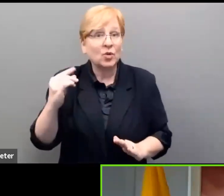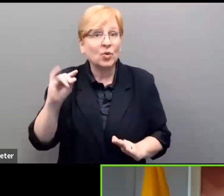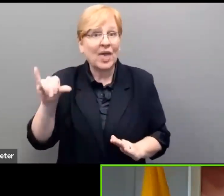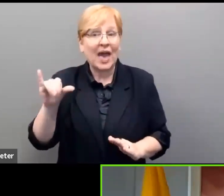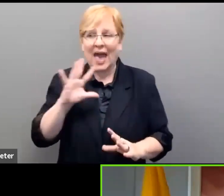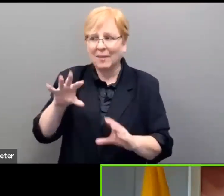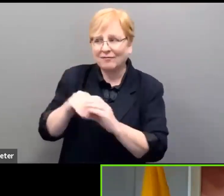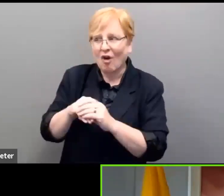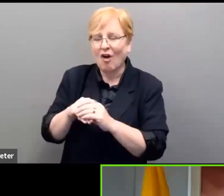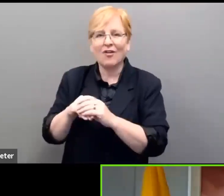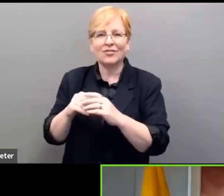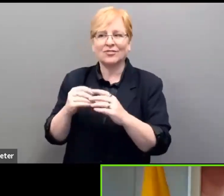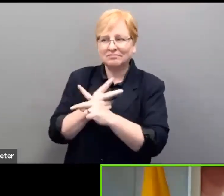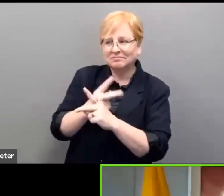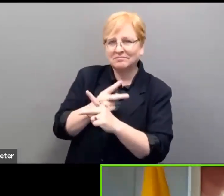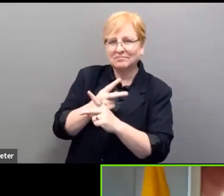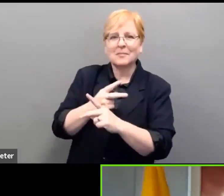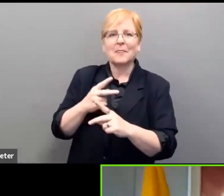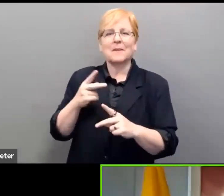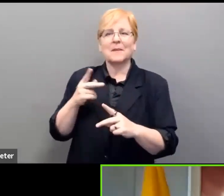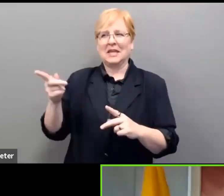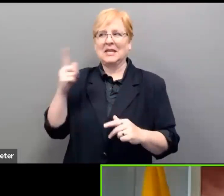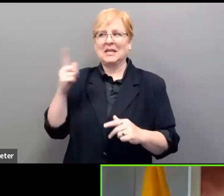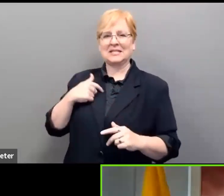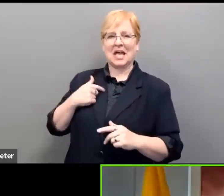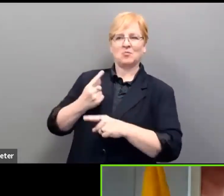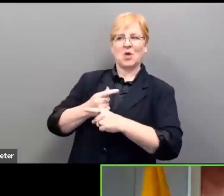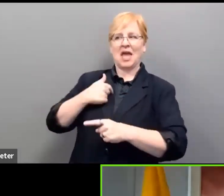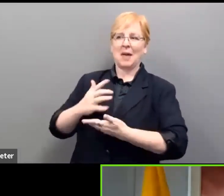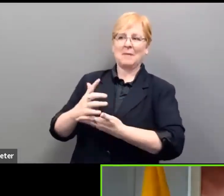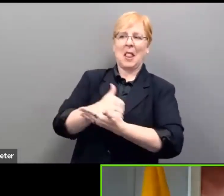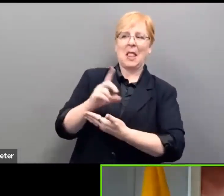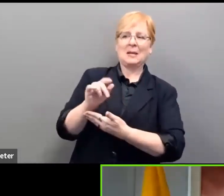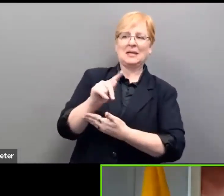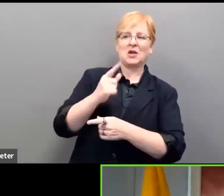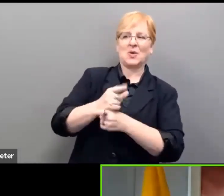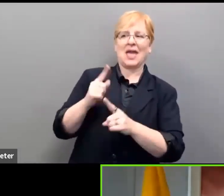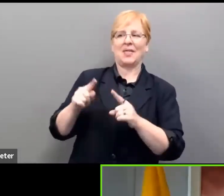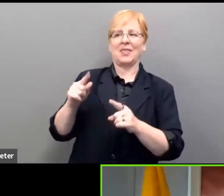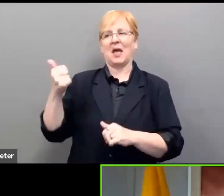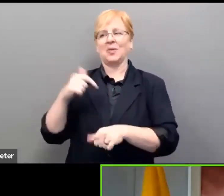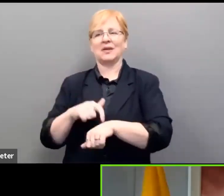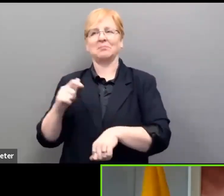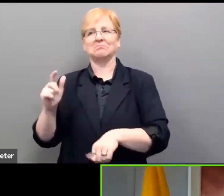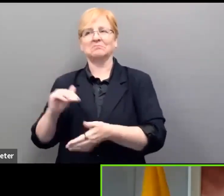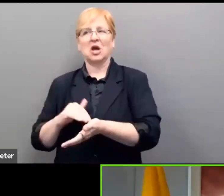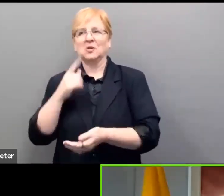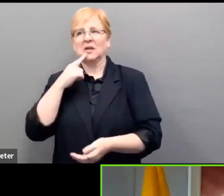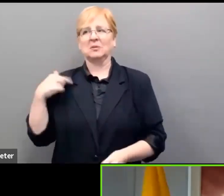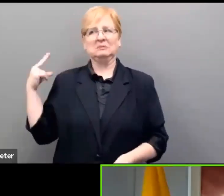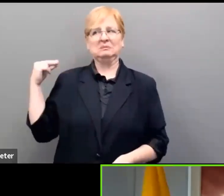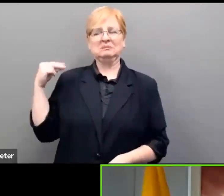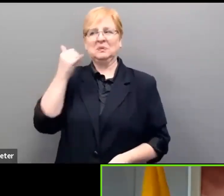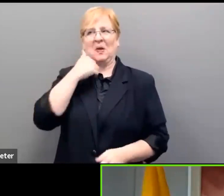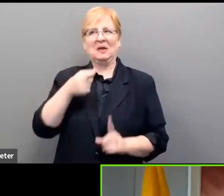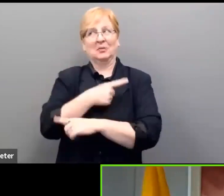aumento que está viajando desde los estados claves. Para que sepa, doctor Grace, yo sí hablo con él y a veces él me